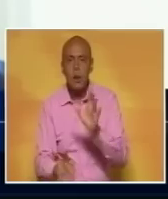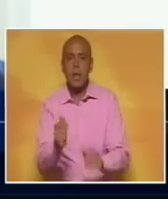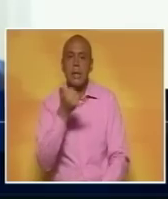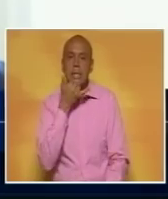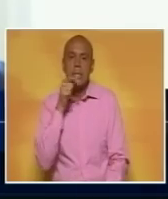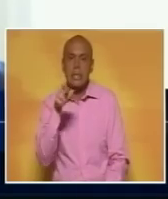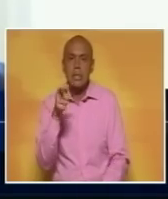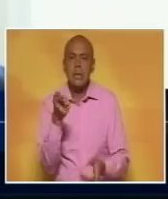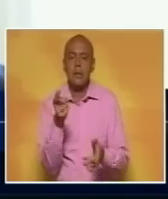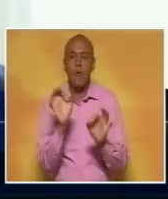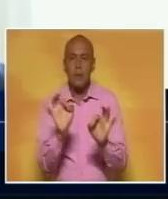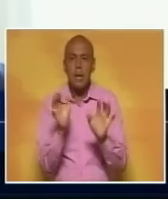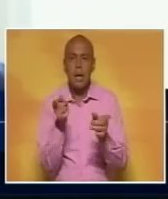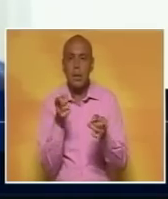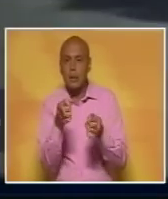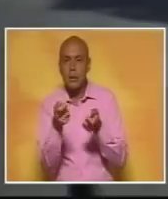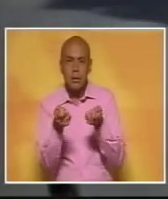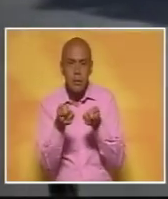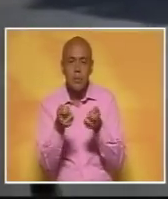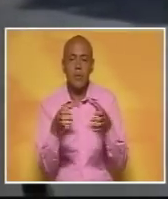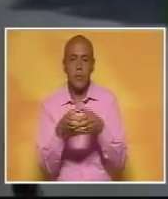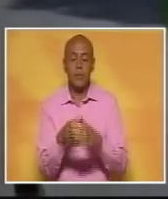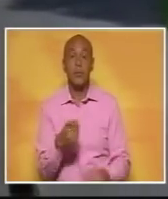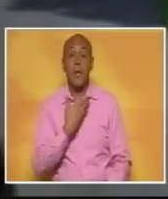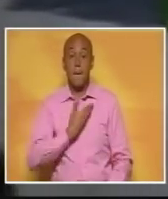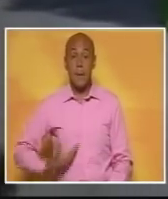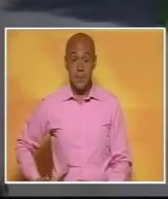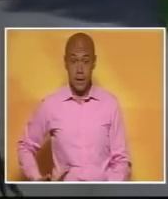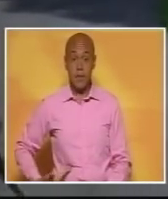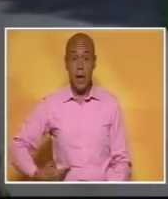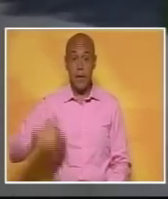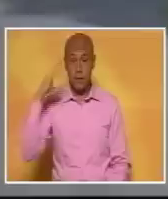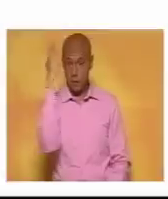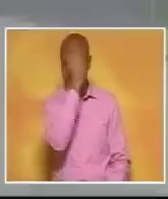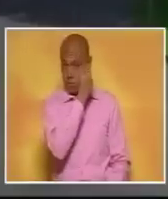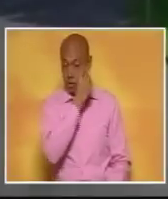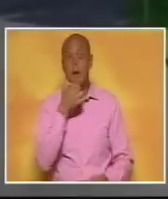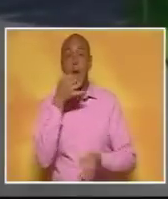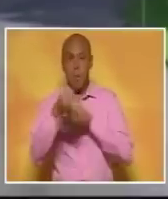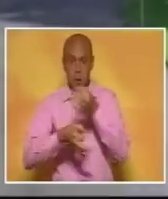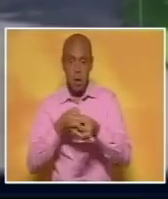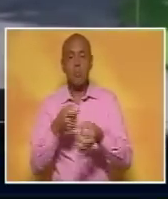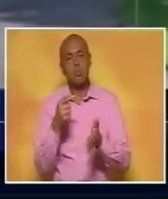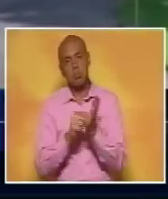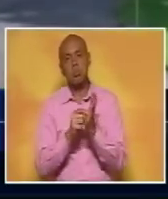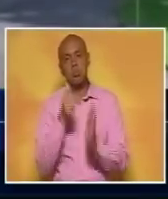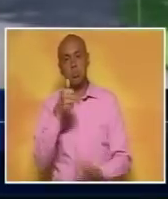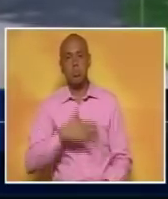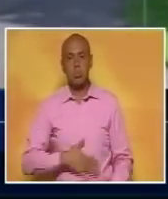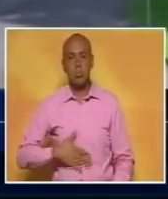esas medidas de subgrupos. El presidente Trump se mostró satisfecho.